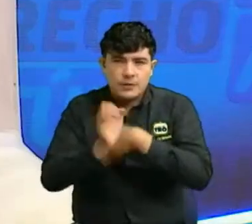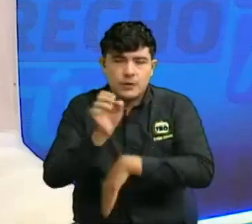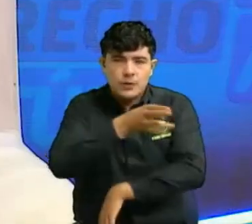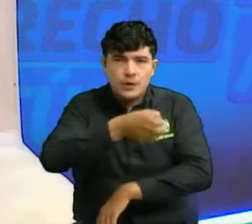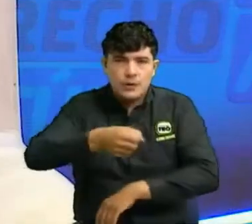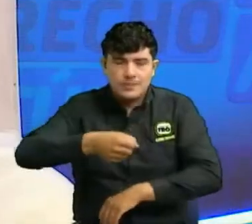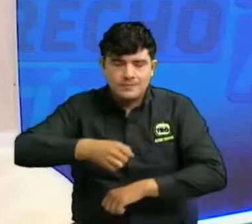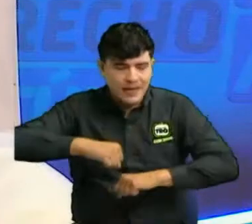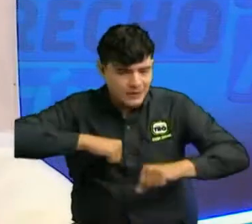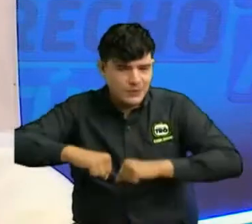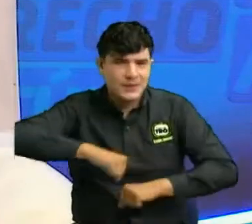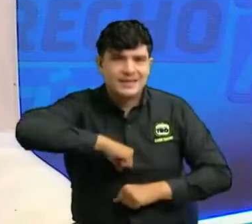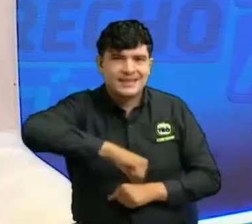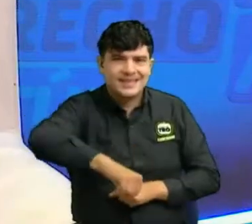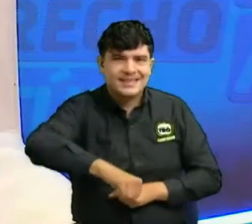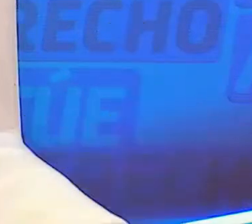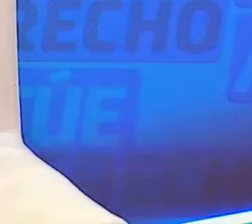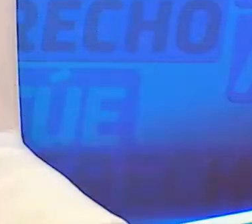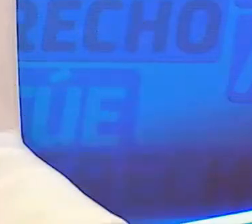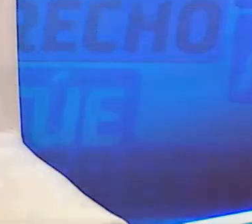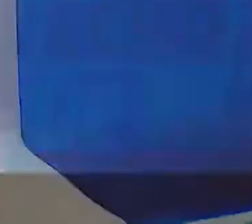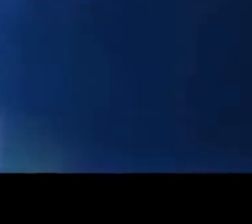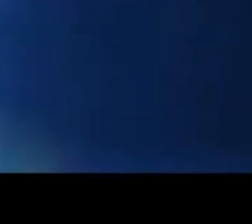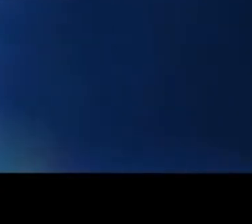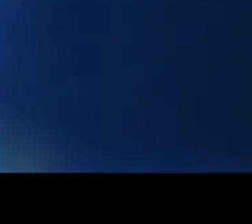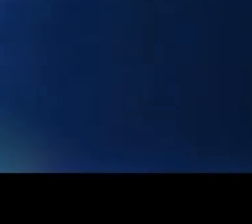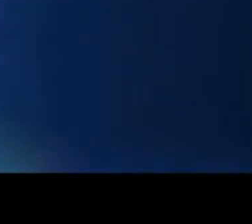con más acerca de pensiones en Acto en Derecho.